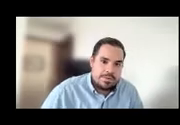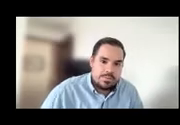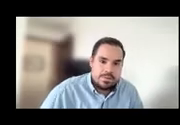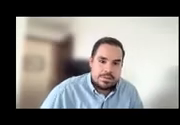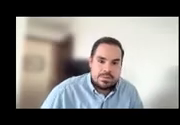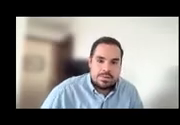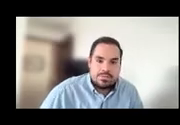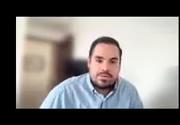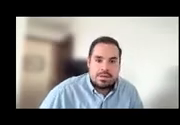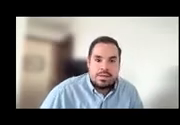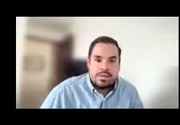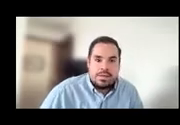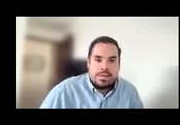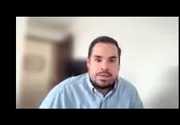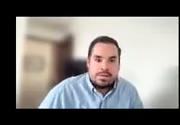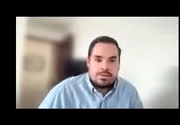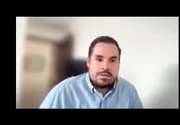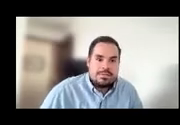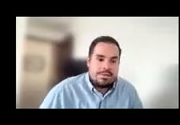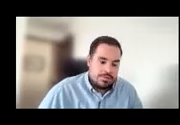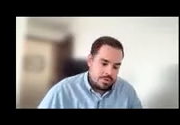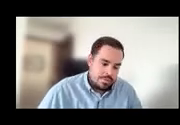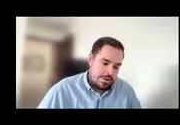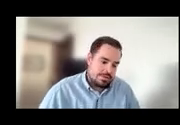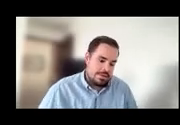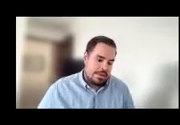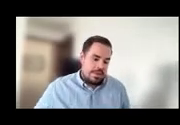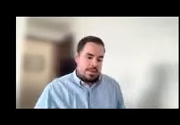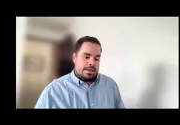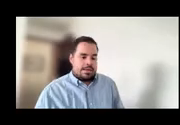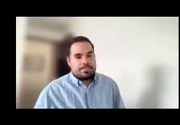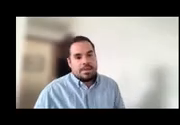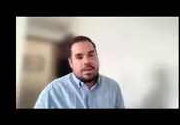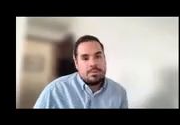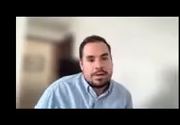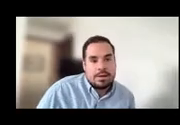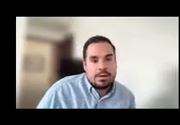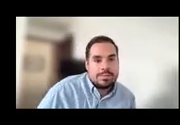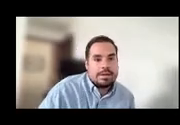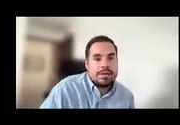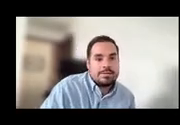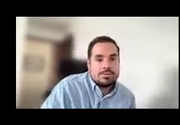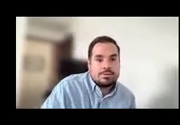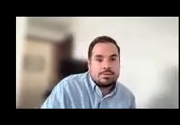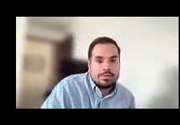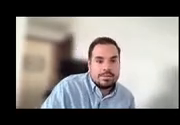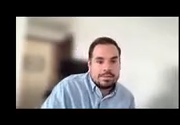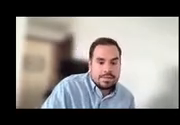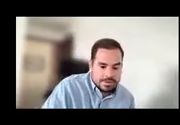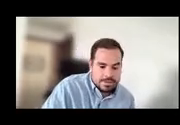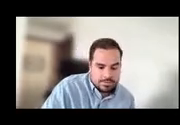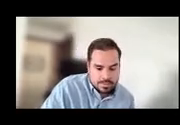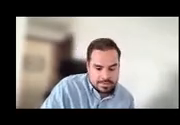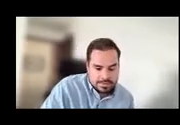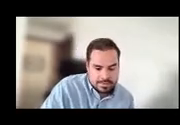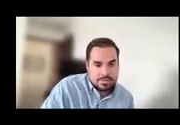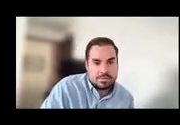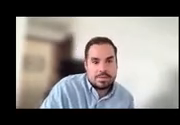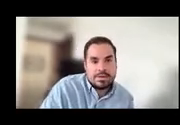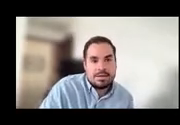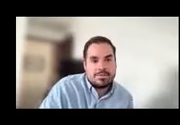tema ya, bueno, pues desde que esto fue noticia en todo el país. Ha publicado también en La Nación sobre este tema y ha